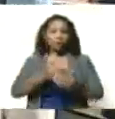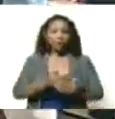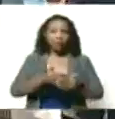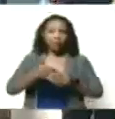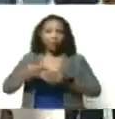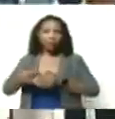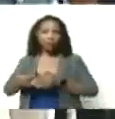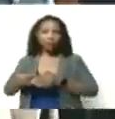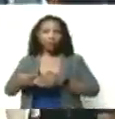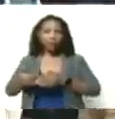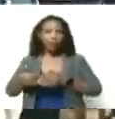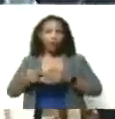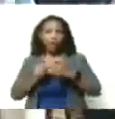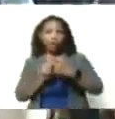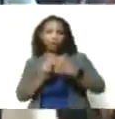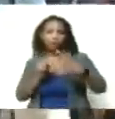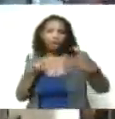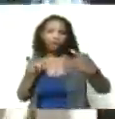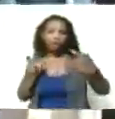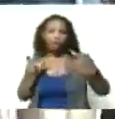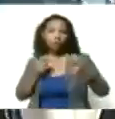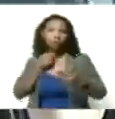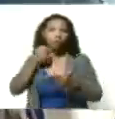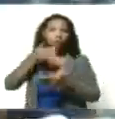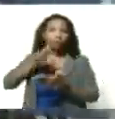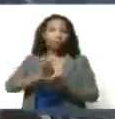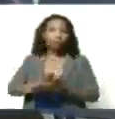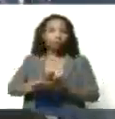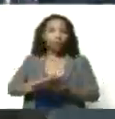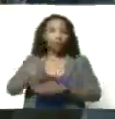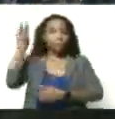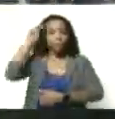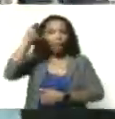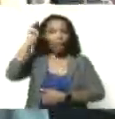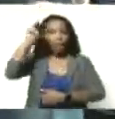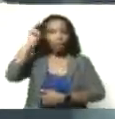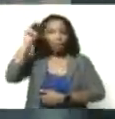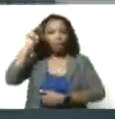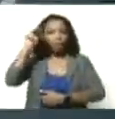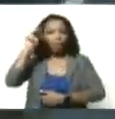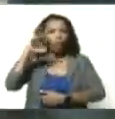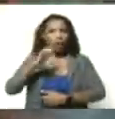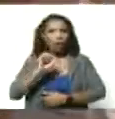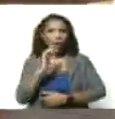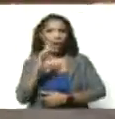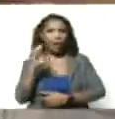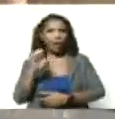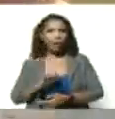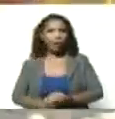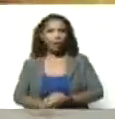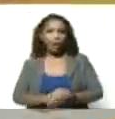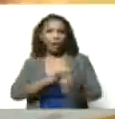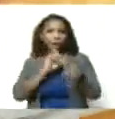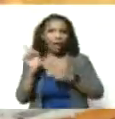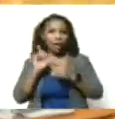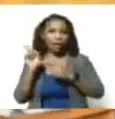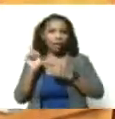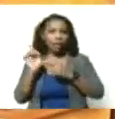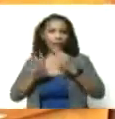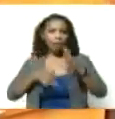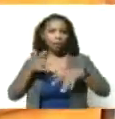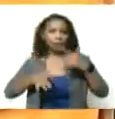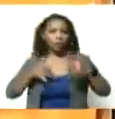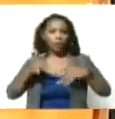Salón Elíptico el féretro con los restos mortales del maestro Earle Herrera. En estos